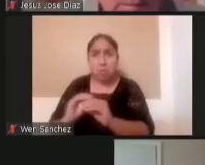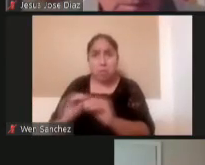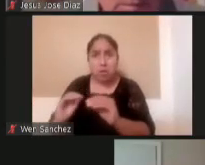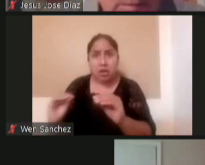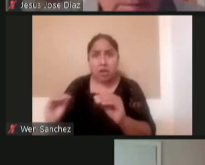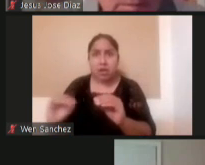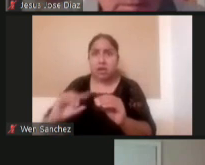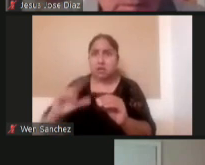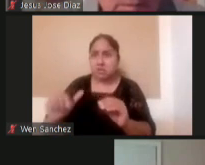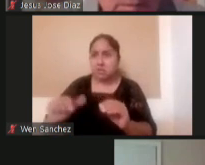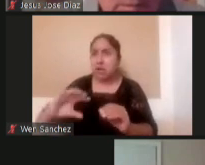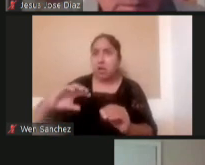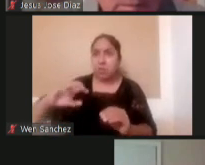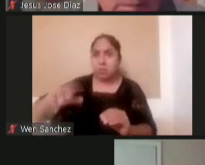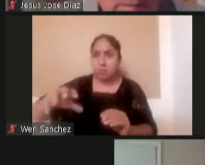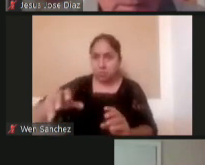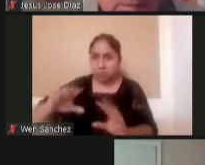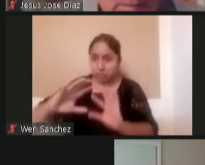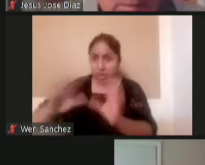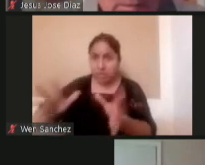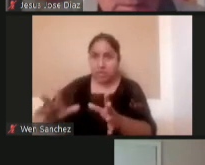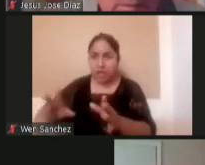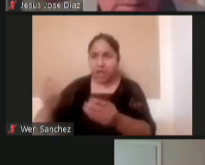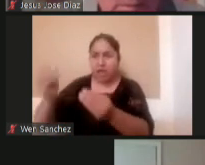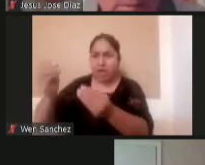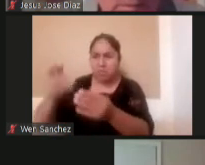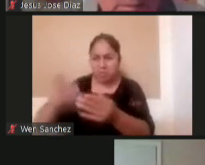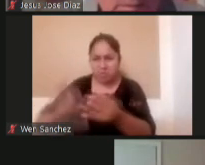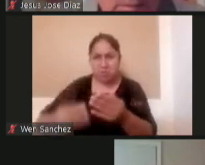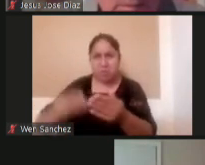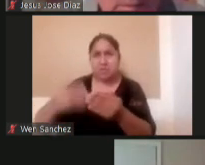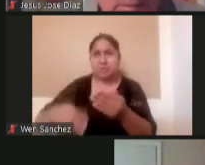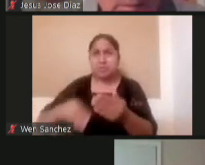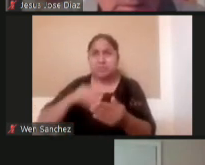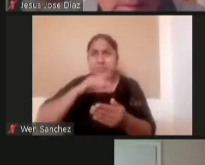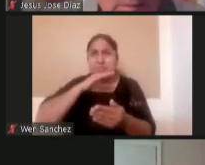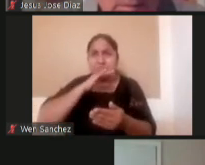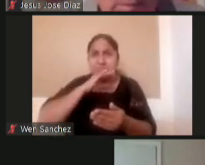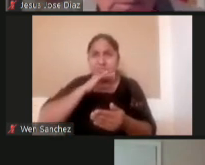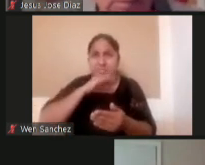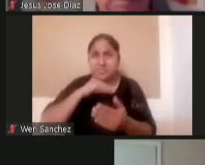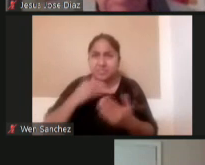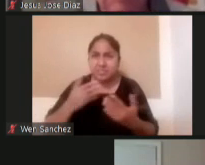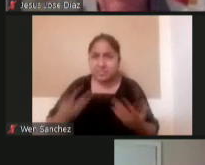turbia o de arrastre, por consiguiente, más consumo y más pago.